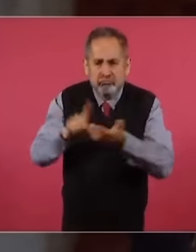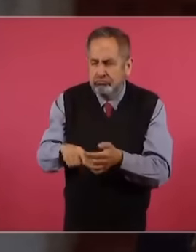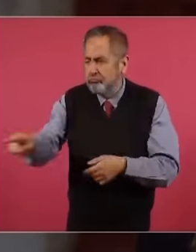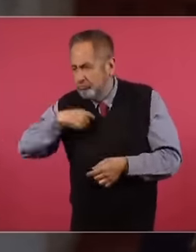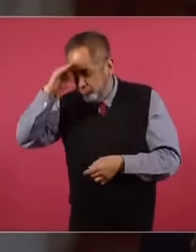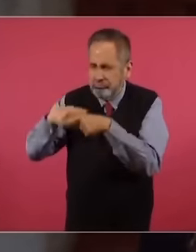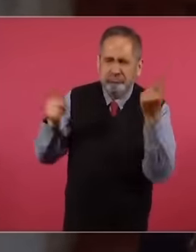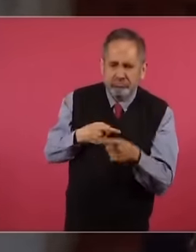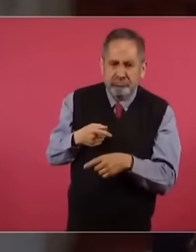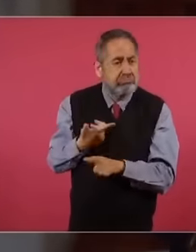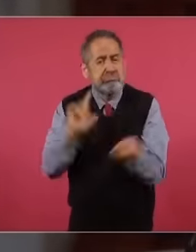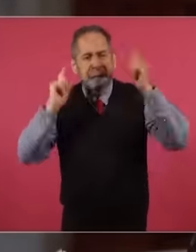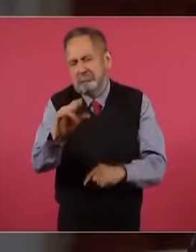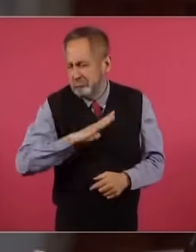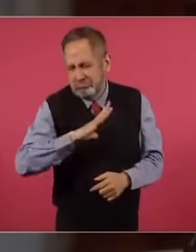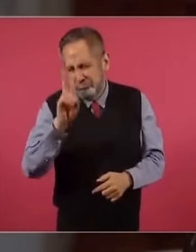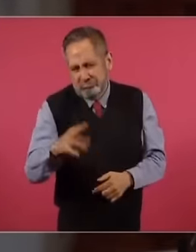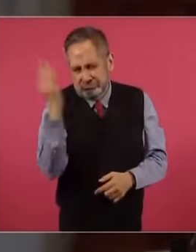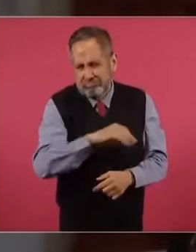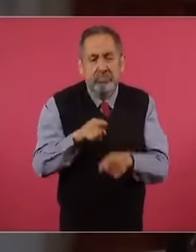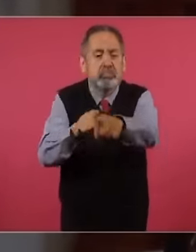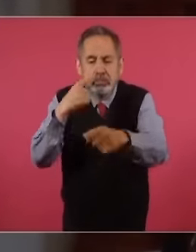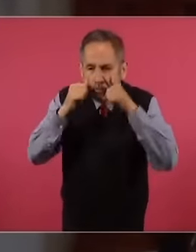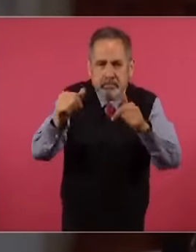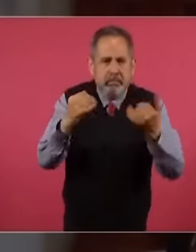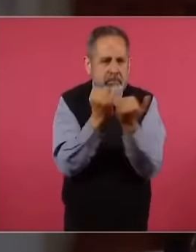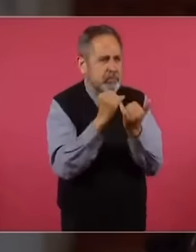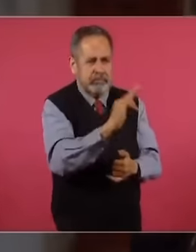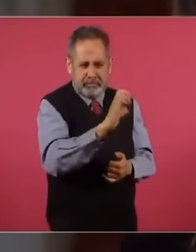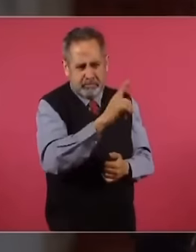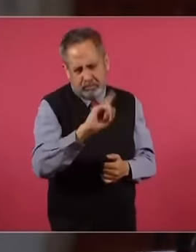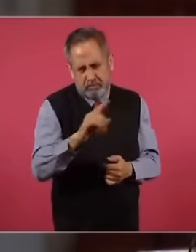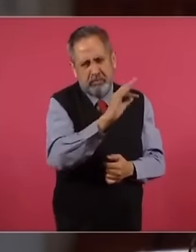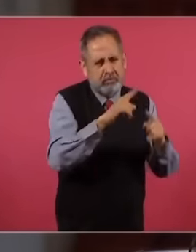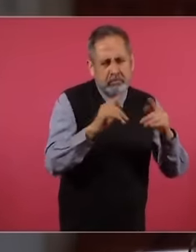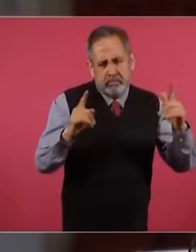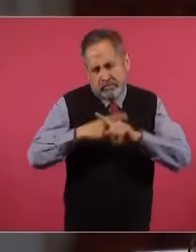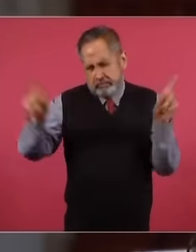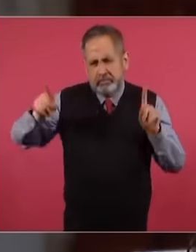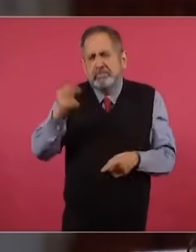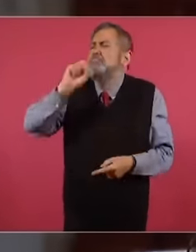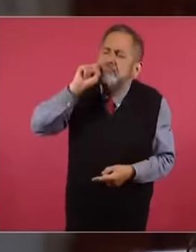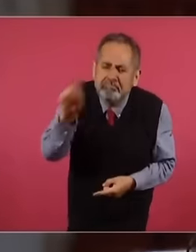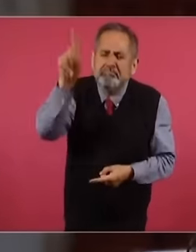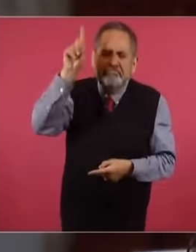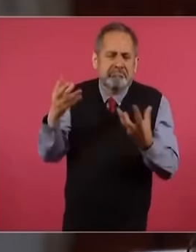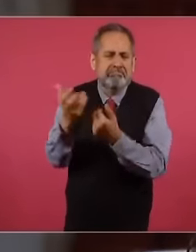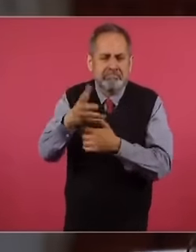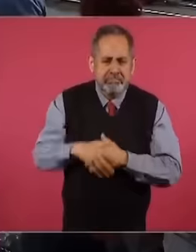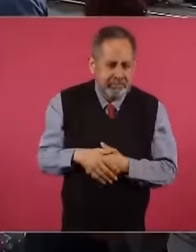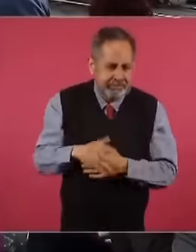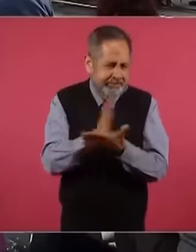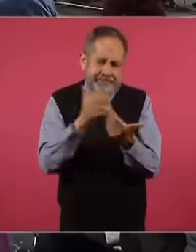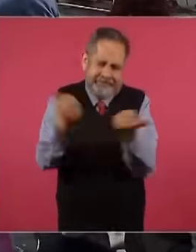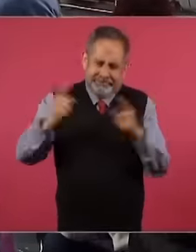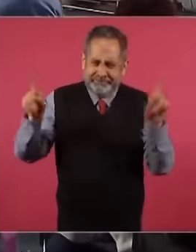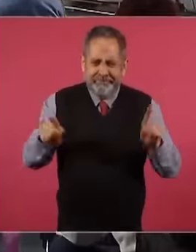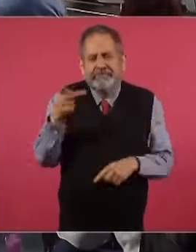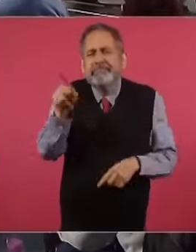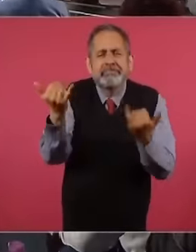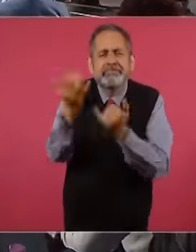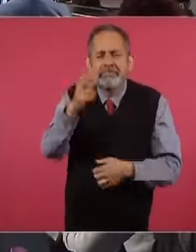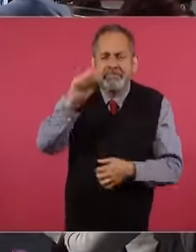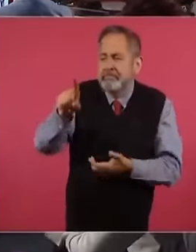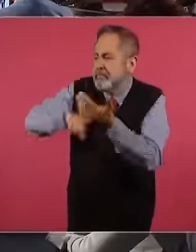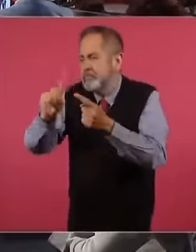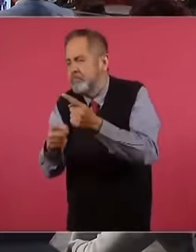a disentir, que se dé el derecho a la libertad de expresión. Le repito, usted no está a los niveles de Calderón ni de Peña Nieto. No, está muy lejos de ellos. Pero que usted esté lejos de esos personajes no significa